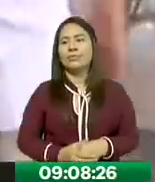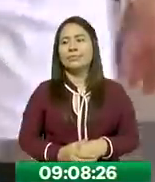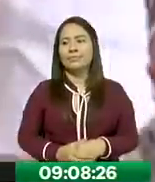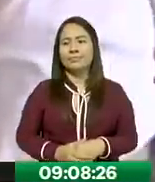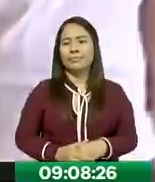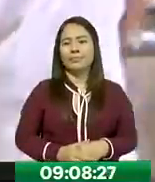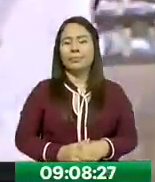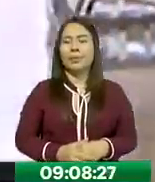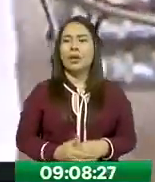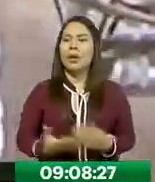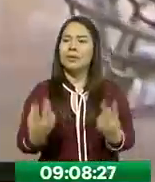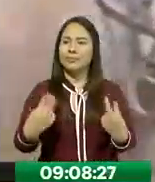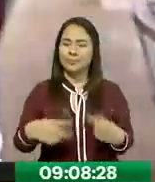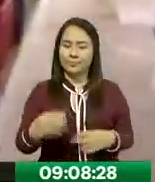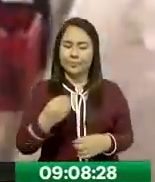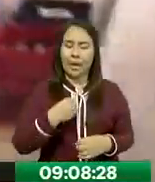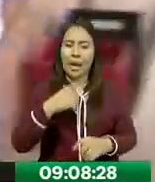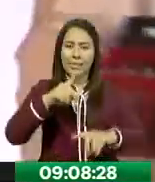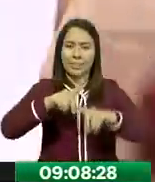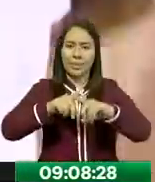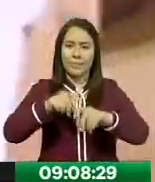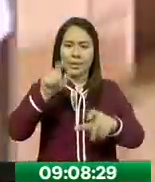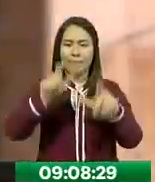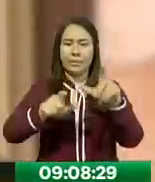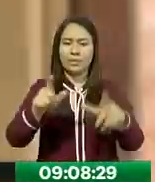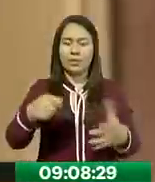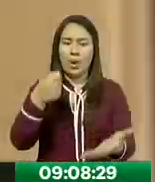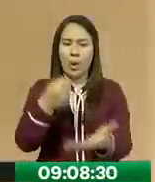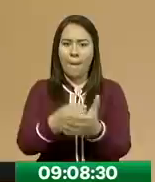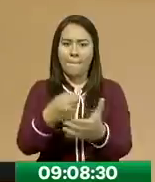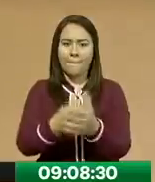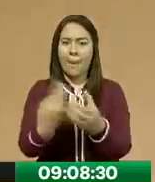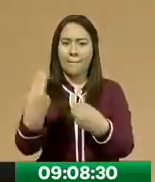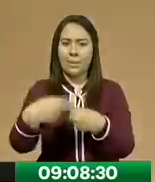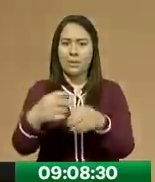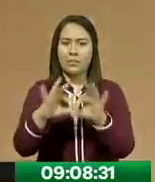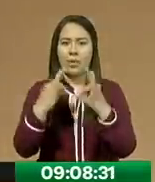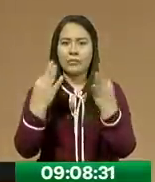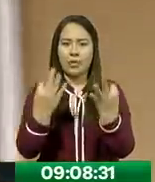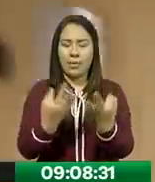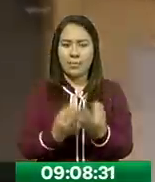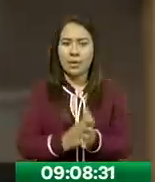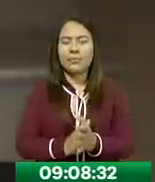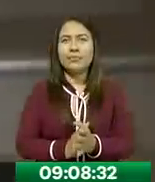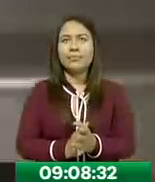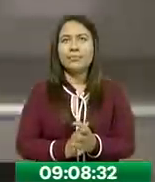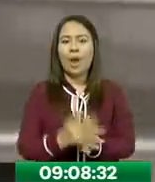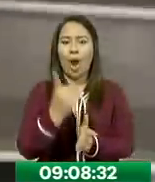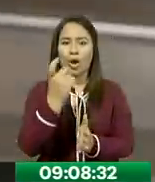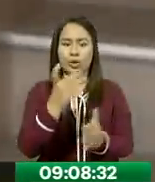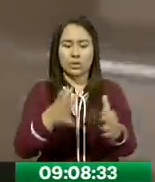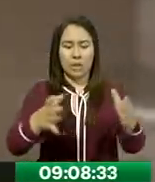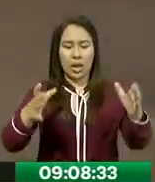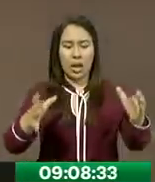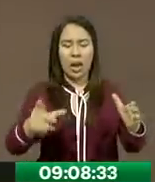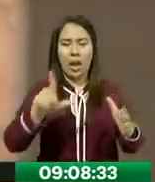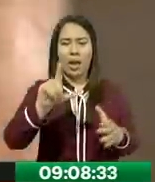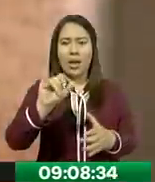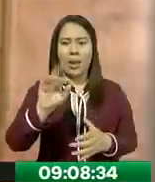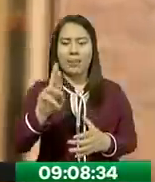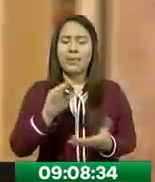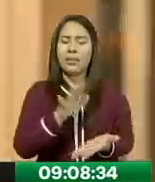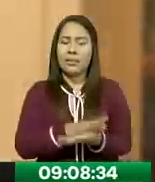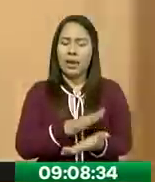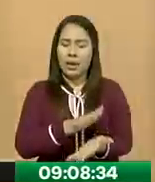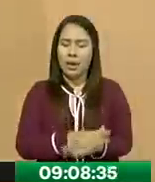de diferentes, dependiendo la cantidad de personas que sean miembros en la familia, pues no. Perfecto, entonces, si llevo una de 11 libras, tranquilo,